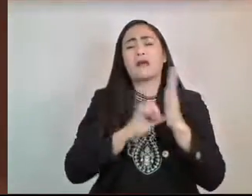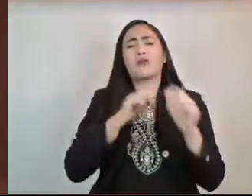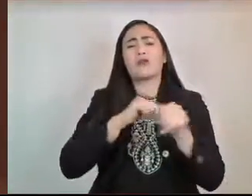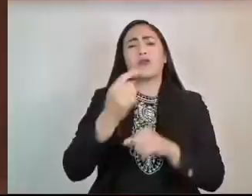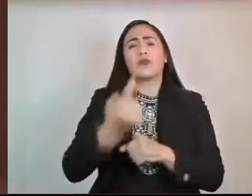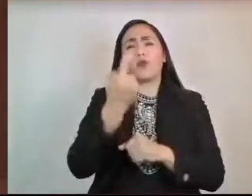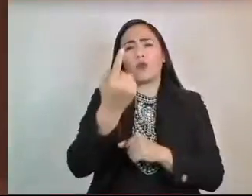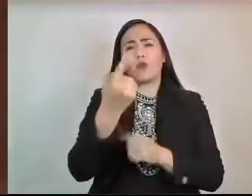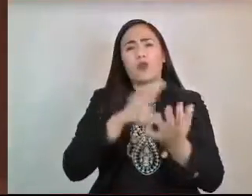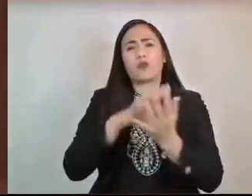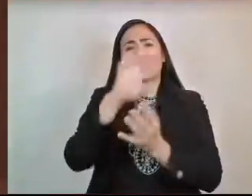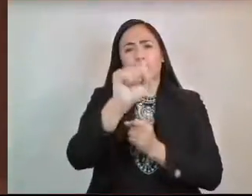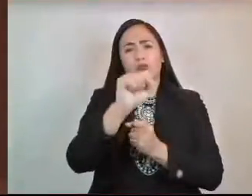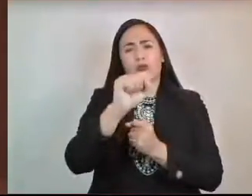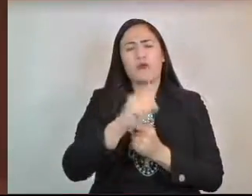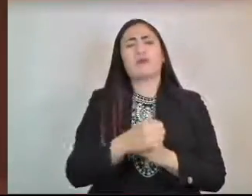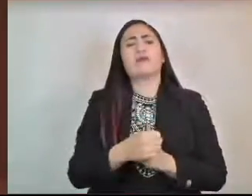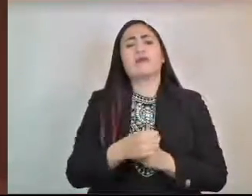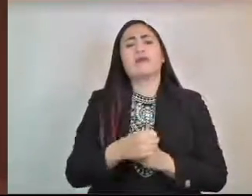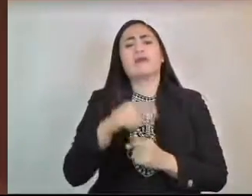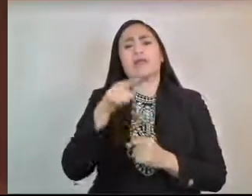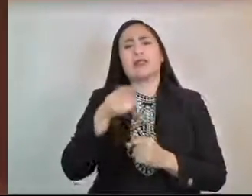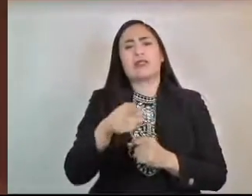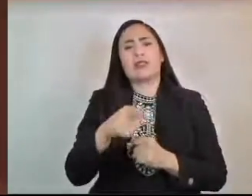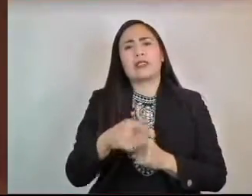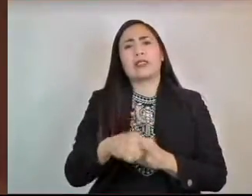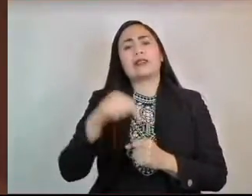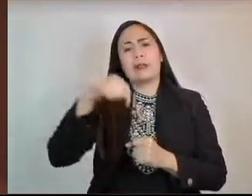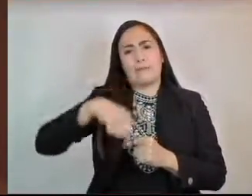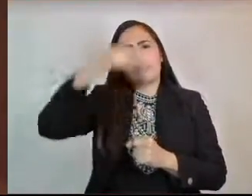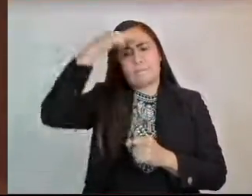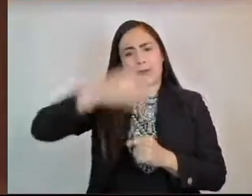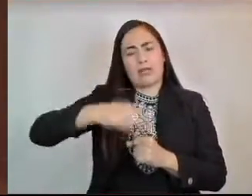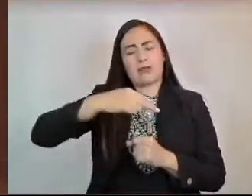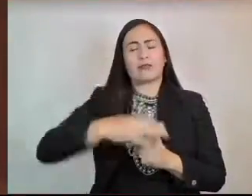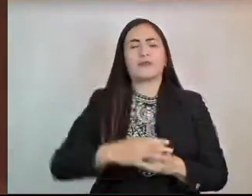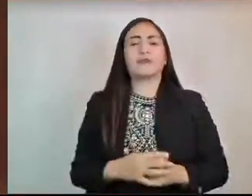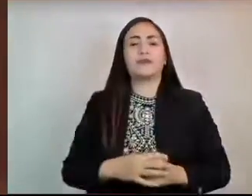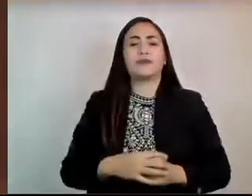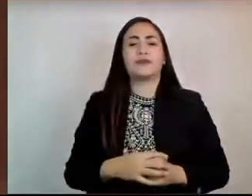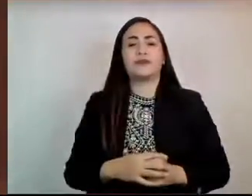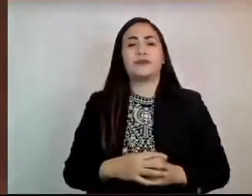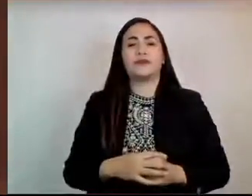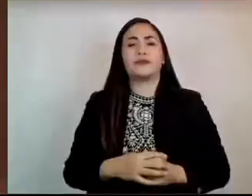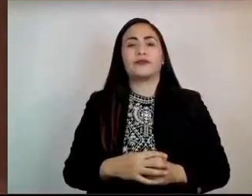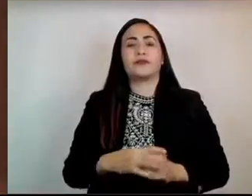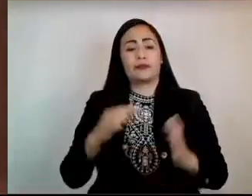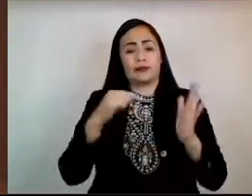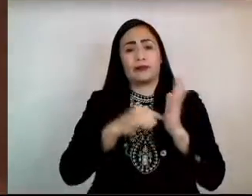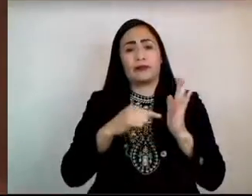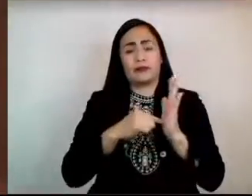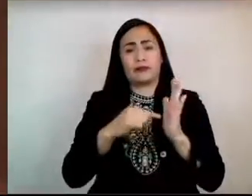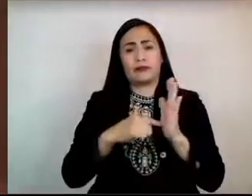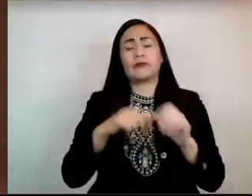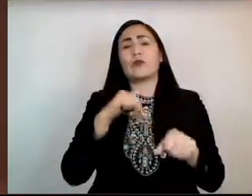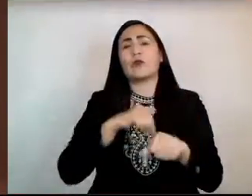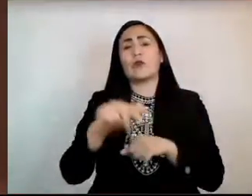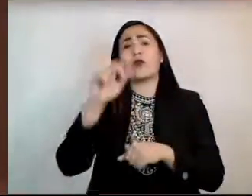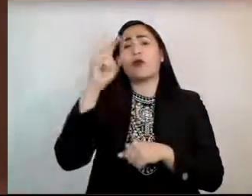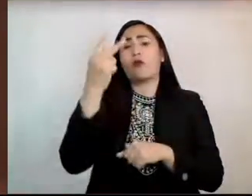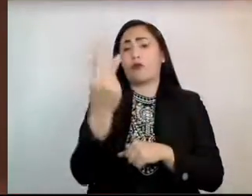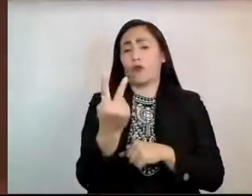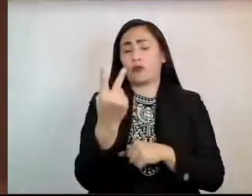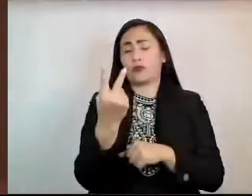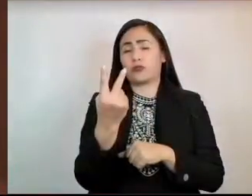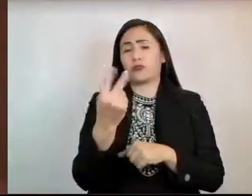la Constitución Política de los Estados Unidos Mexicanos. El modelo en comento, en el numeral número 2 de